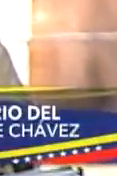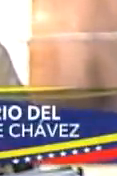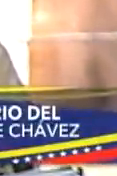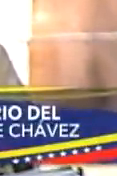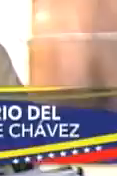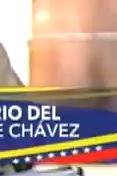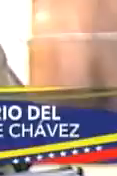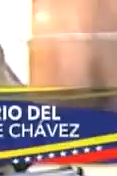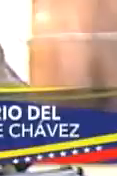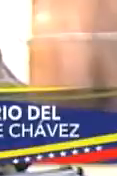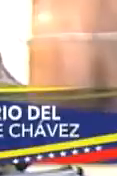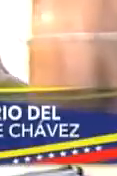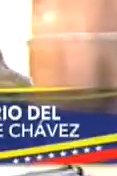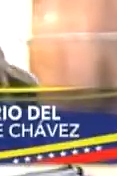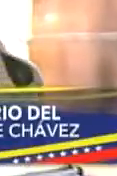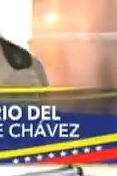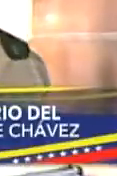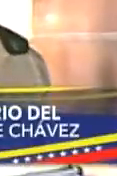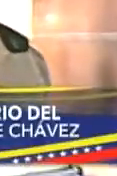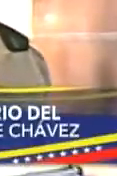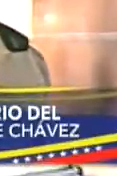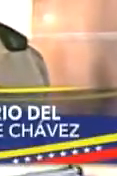aporte de mayor impacto